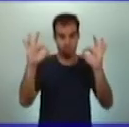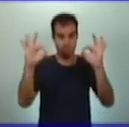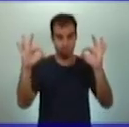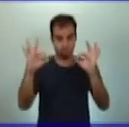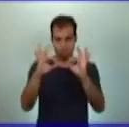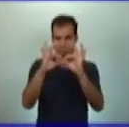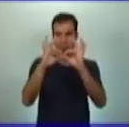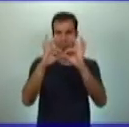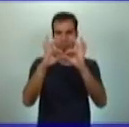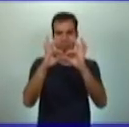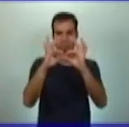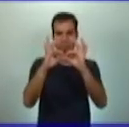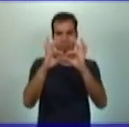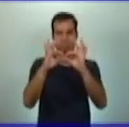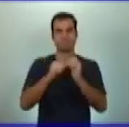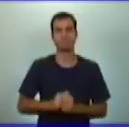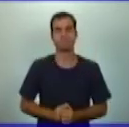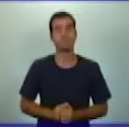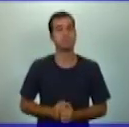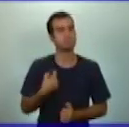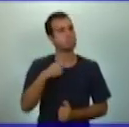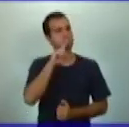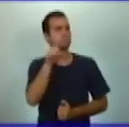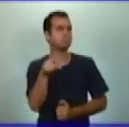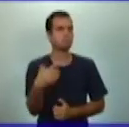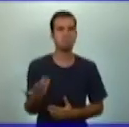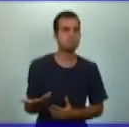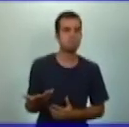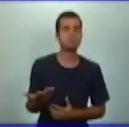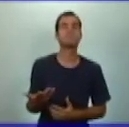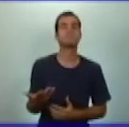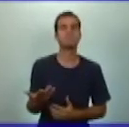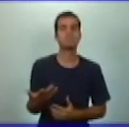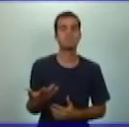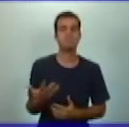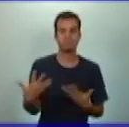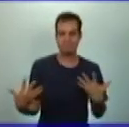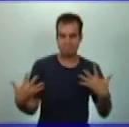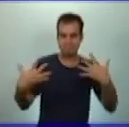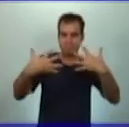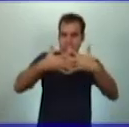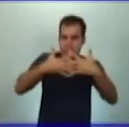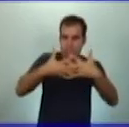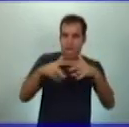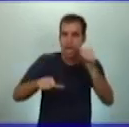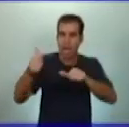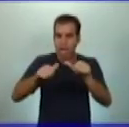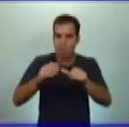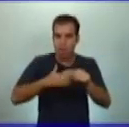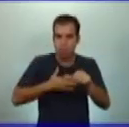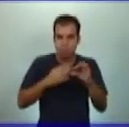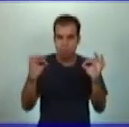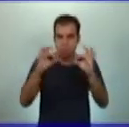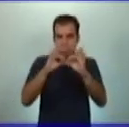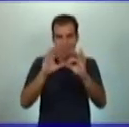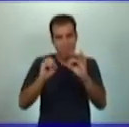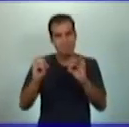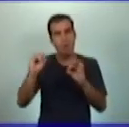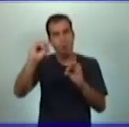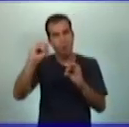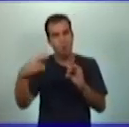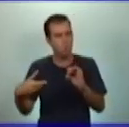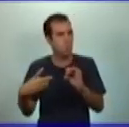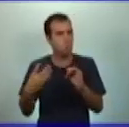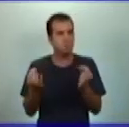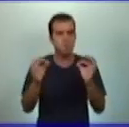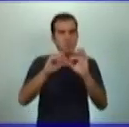moléculas diatómicas. Y pregunto, ¿qué enlace químico mantiene unidos los átomos en las moléculas de dioxígeno? Ya lo